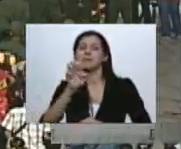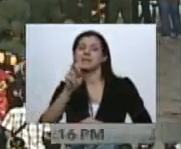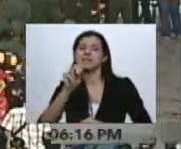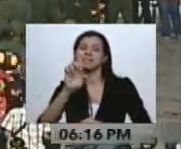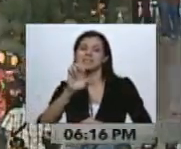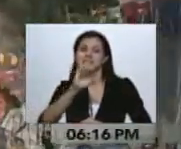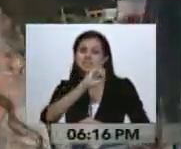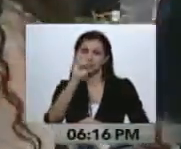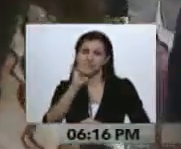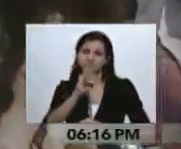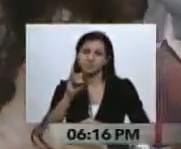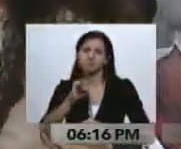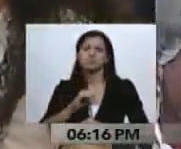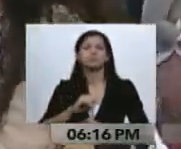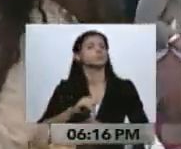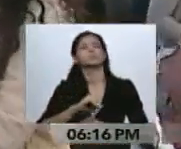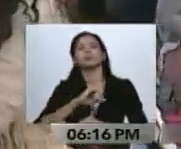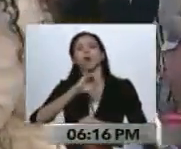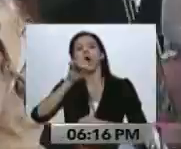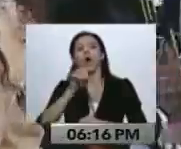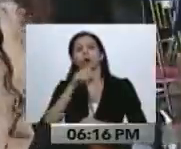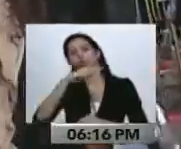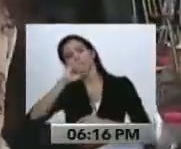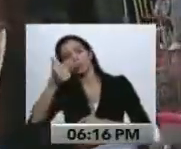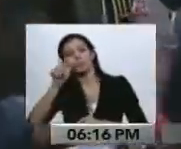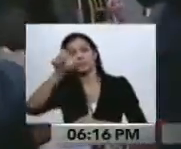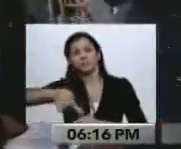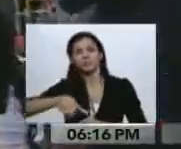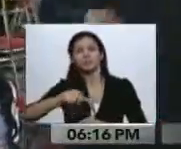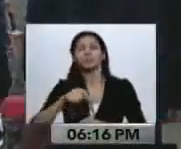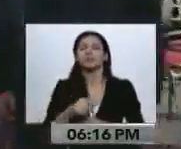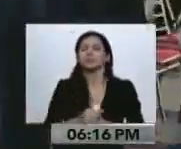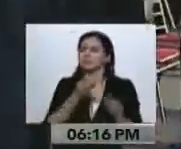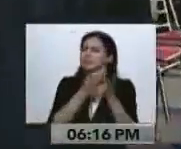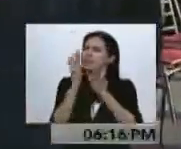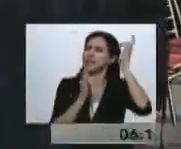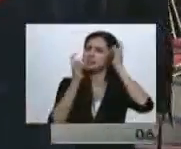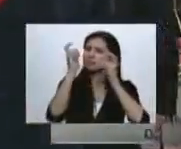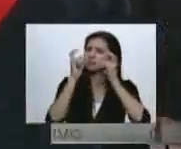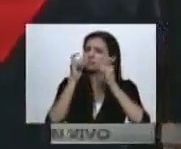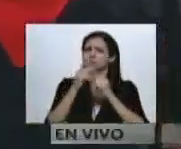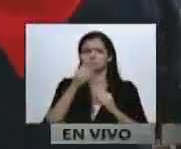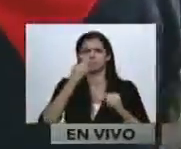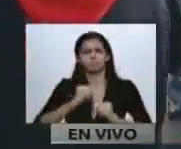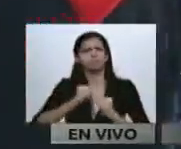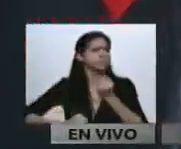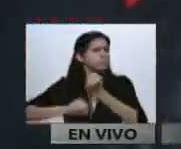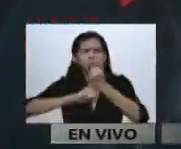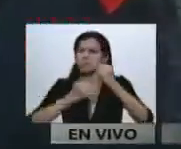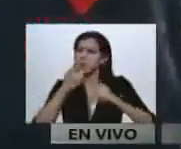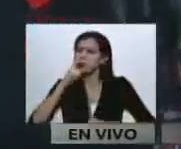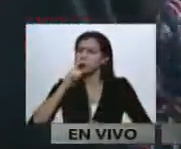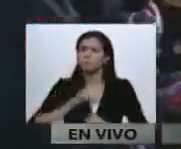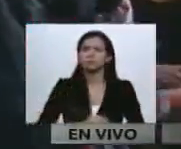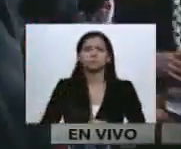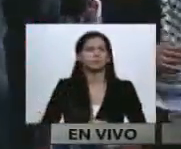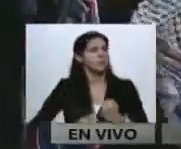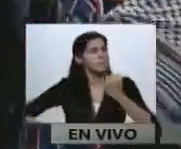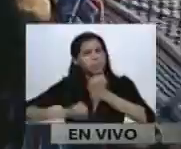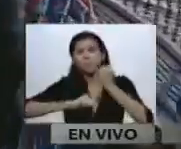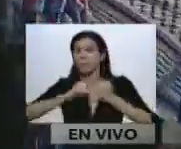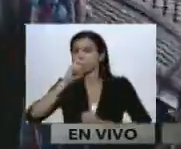@ajiménezm08. Jorge Regalado, 23. Leales a Chávez, resteado con Maduro. Leales a Chávez, resteado con